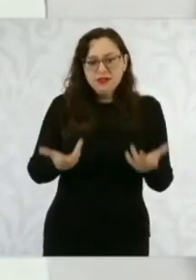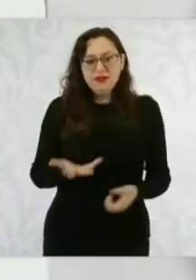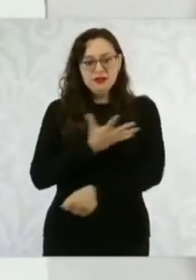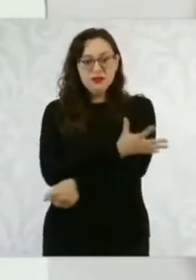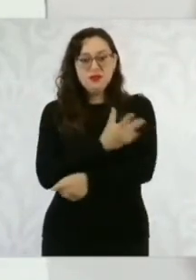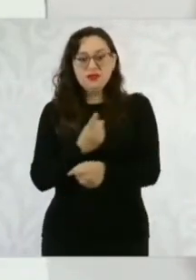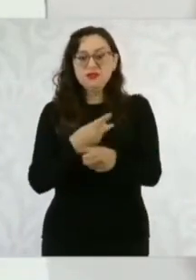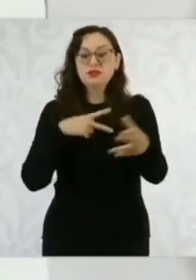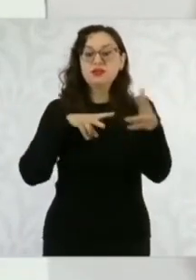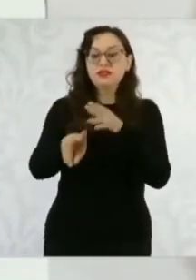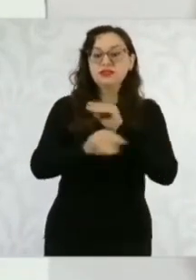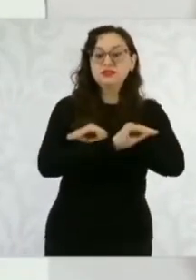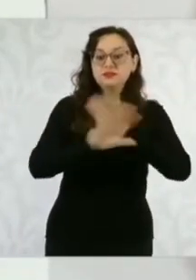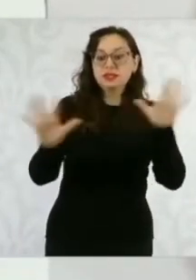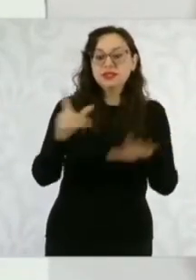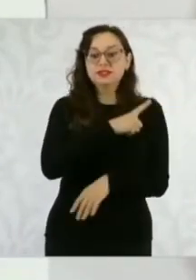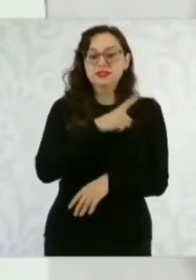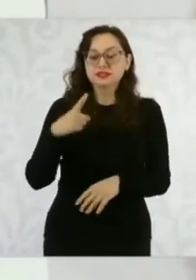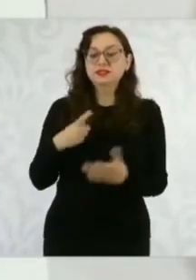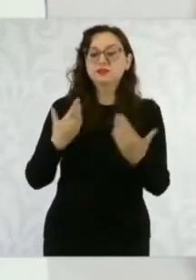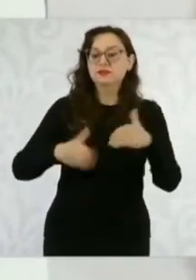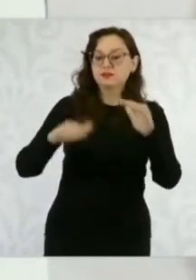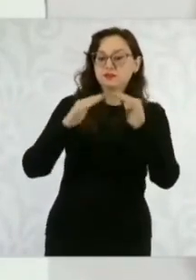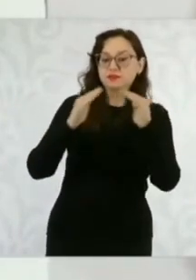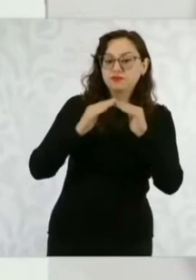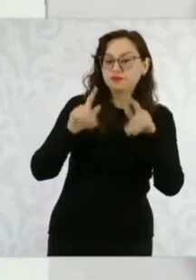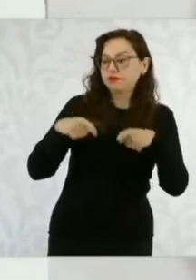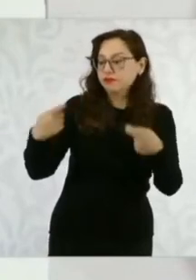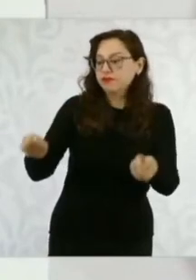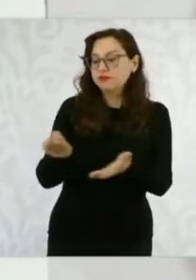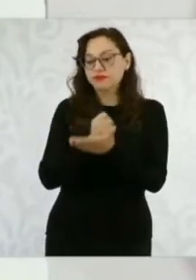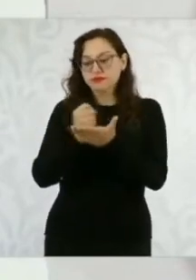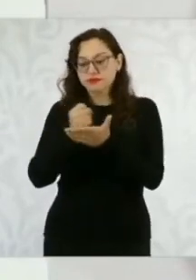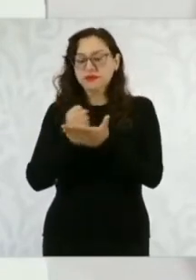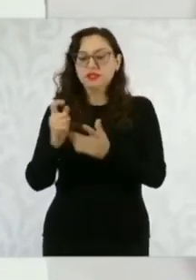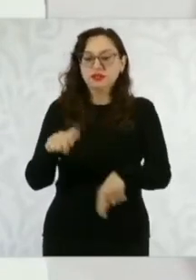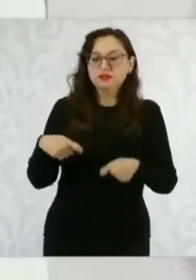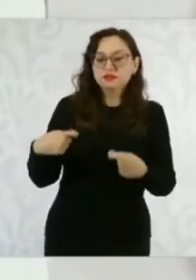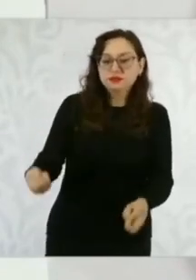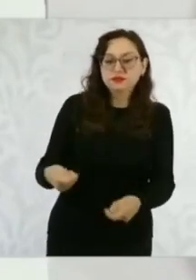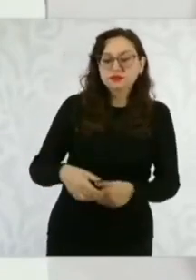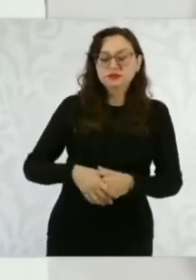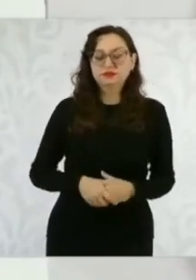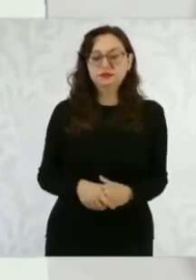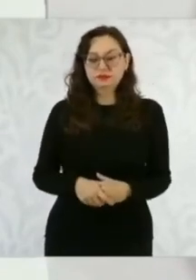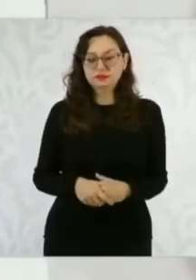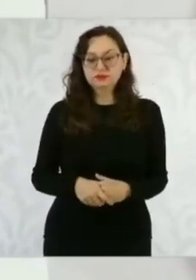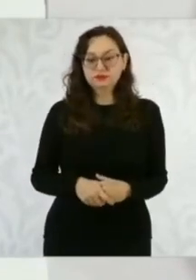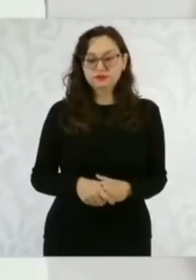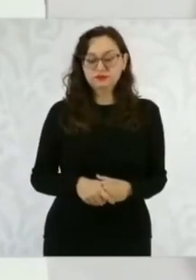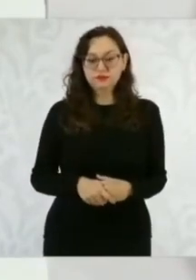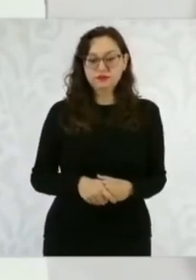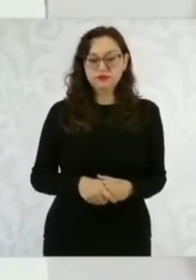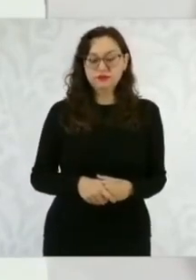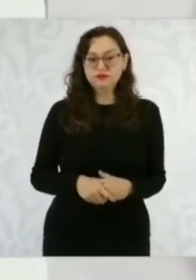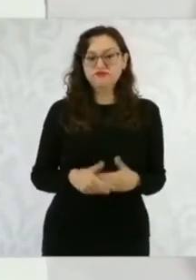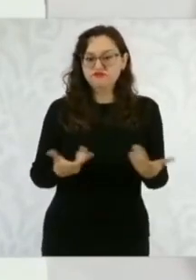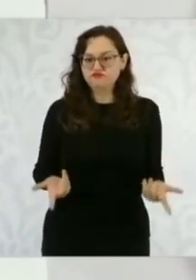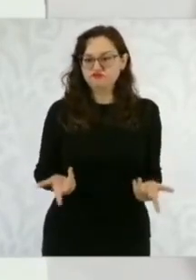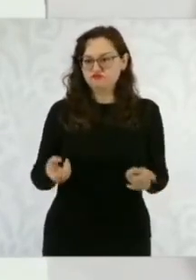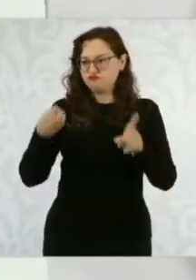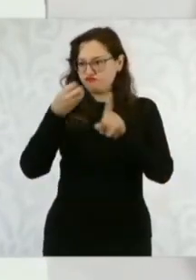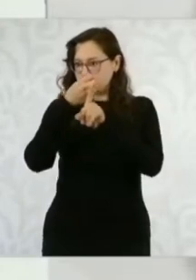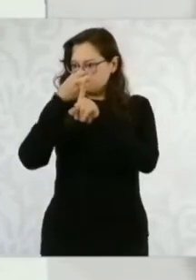en la asignación de viviendas, en la asignación de créditos y que tenga una estructura pues